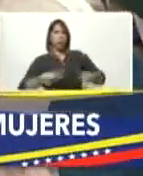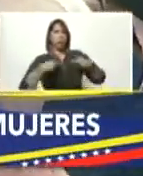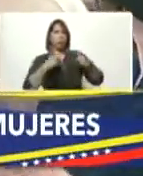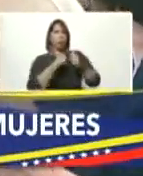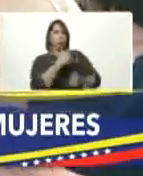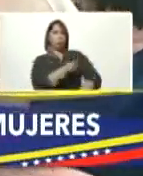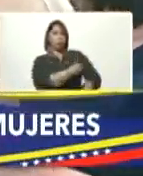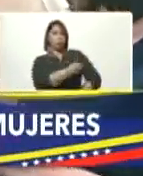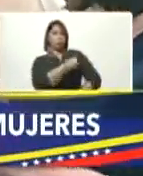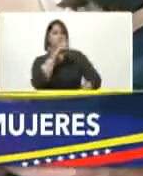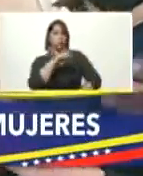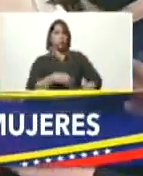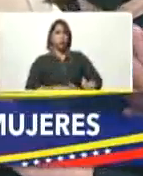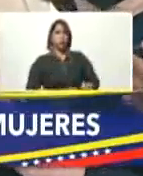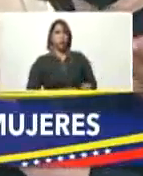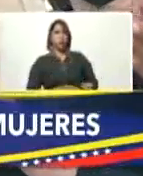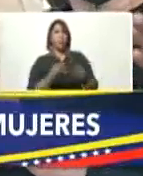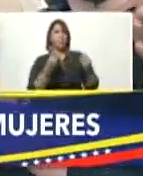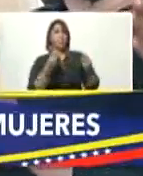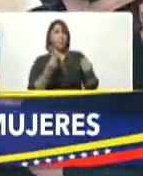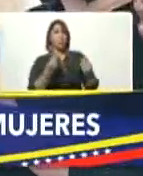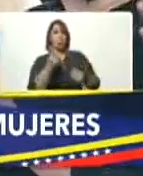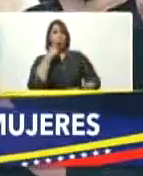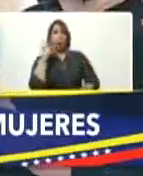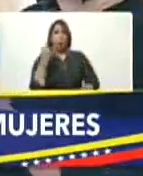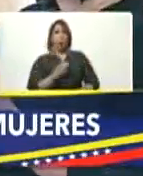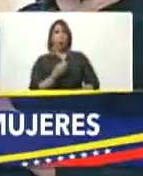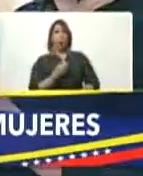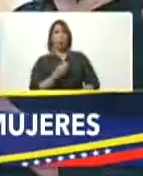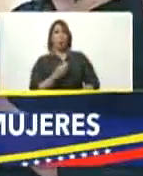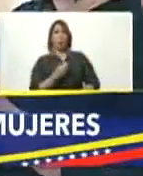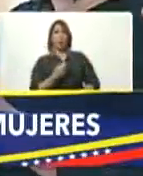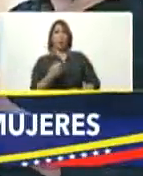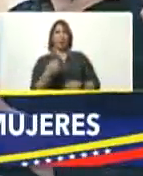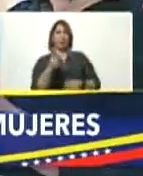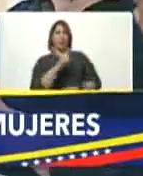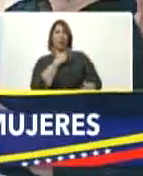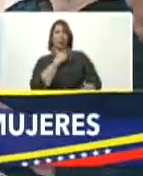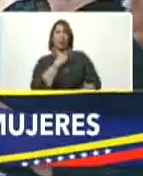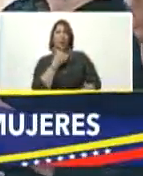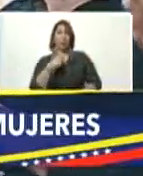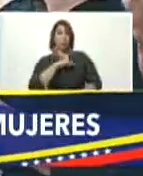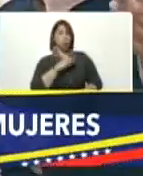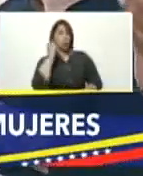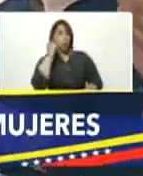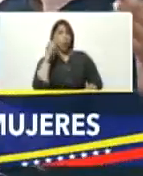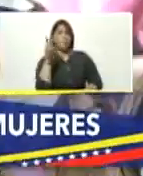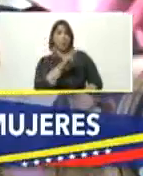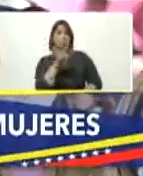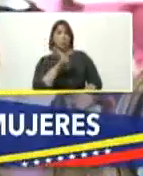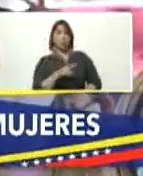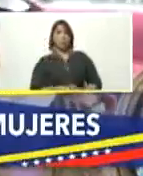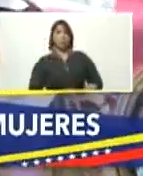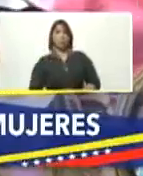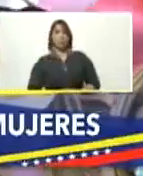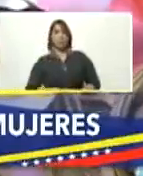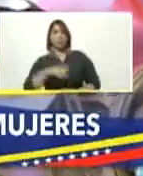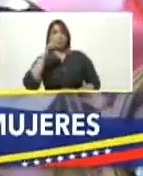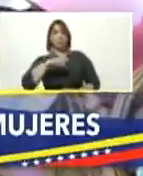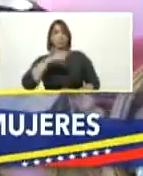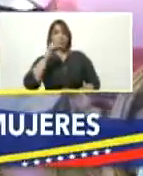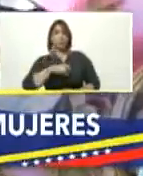lactancia materna que a muchos machistas aún les afecta. Nosotras las mujeres venezolanas